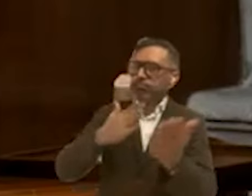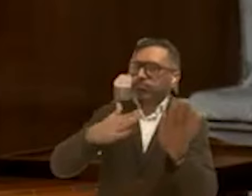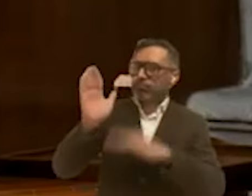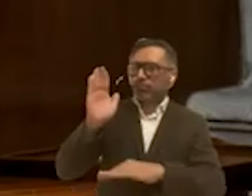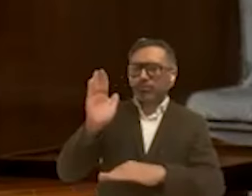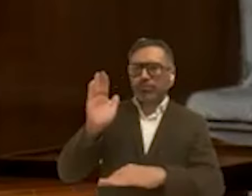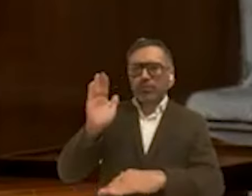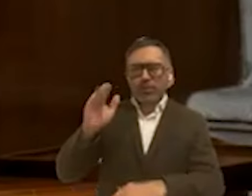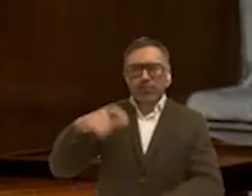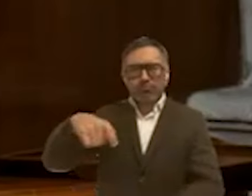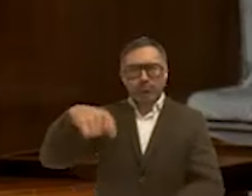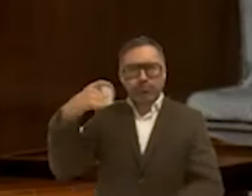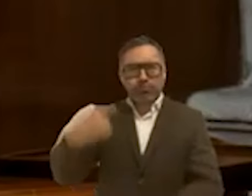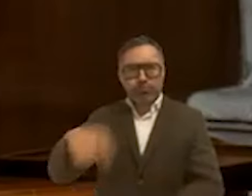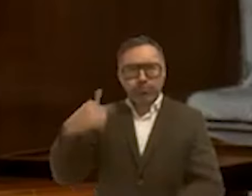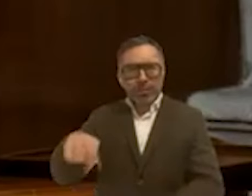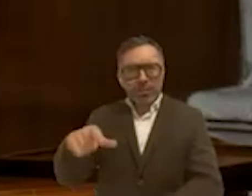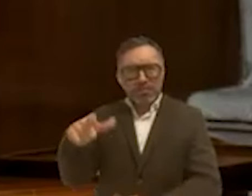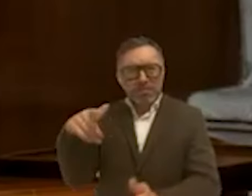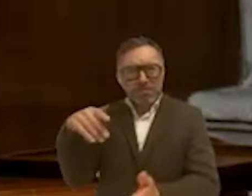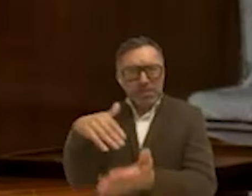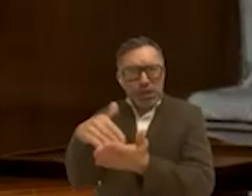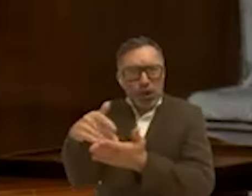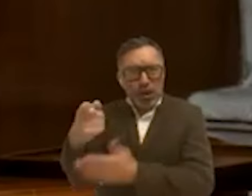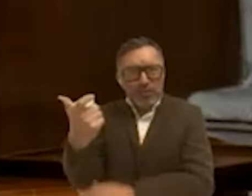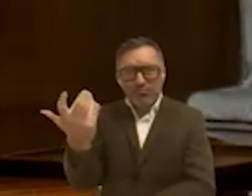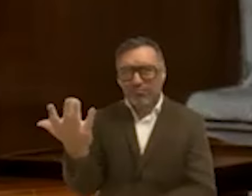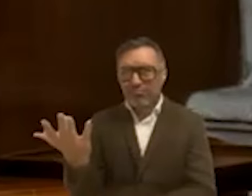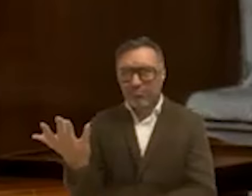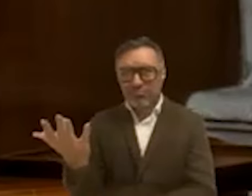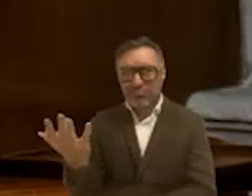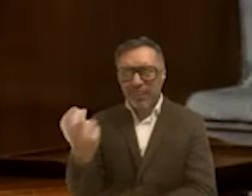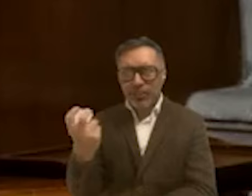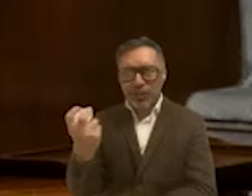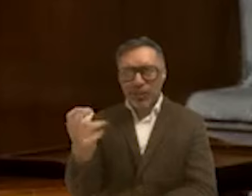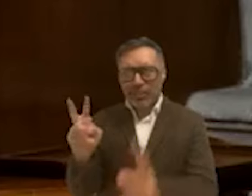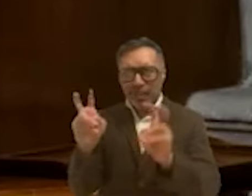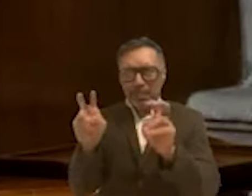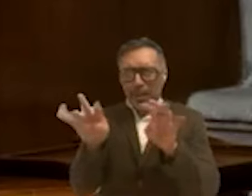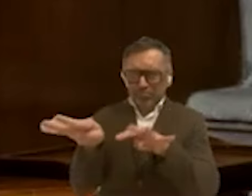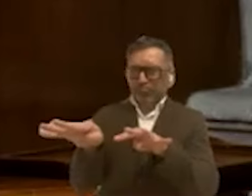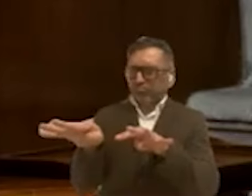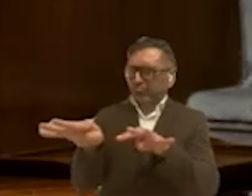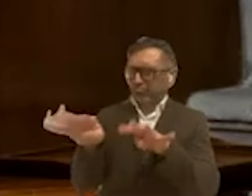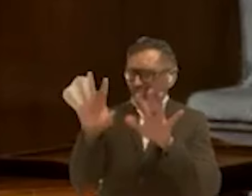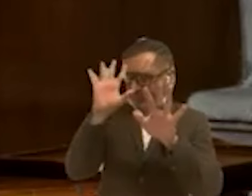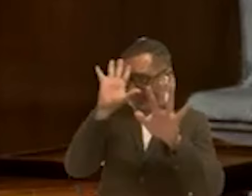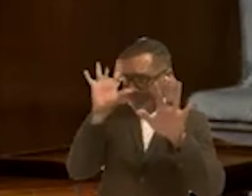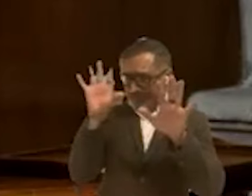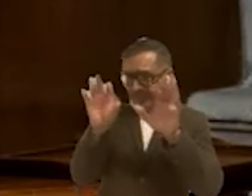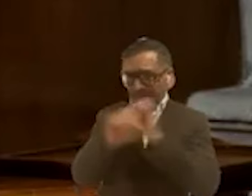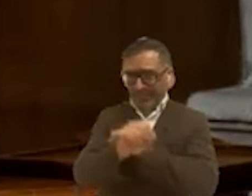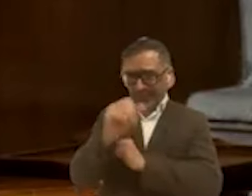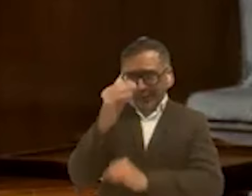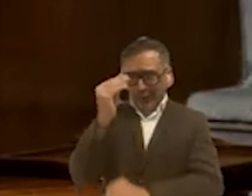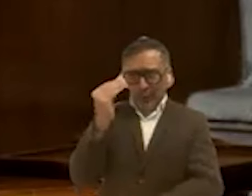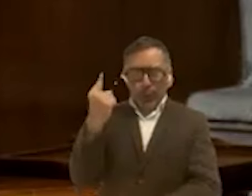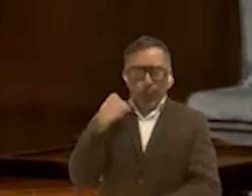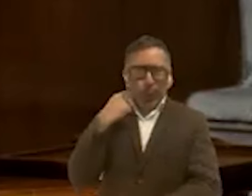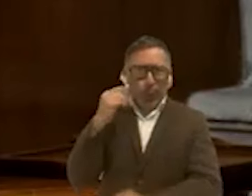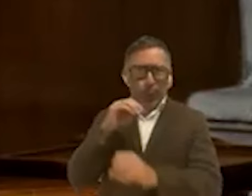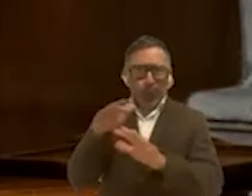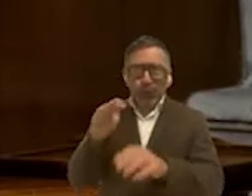ello poder evitar temas escandalosos como el que a continuación